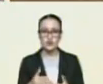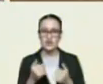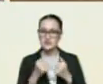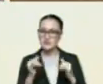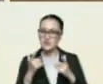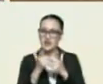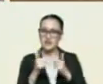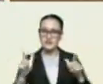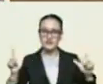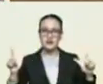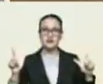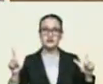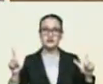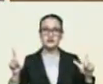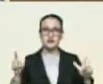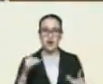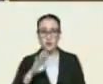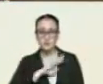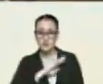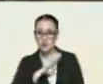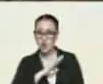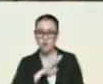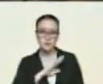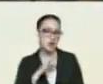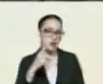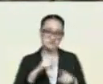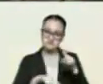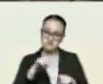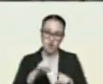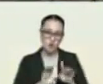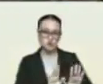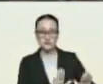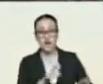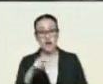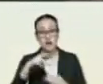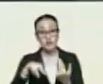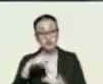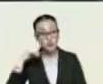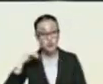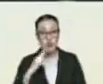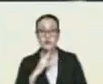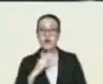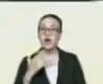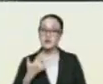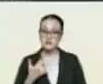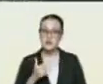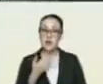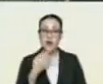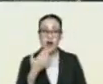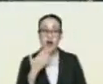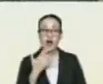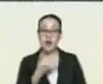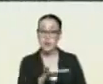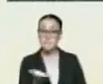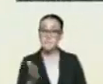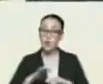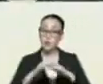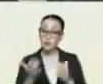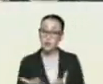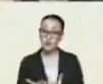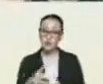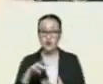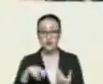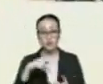y la libertad tiene también sus propias particularidades. Y la Revolución Bolivariana también es ejemplo para el mundo. La